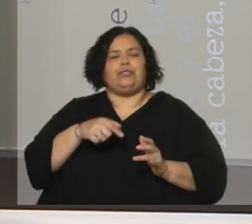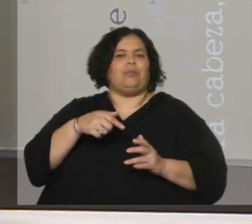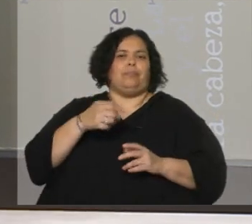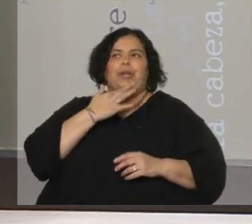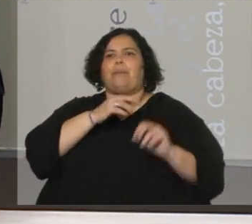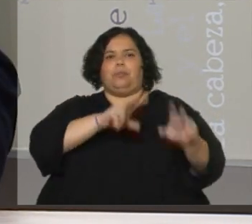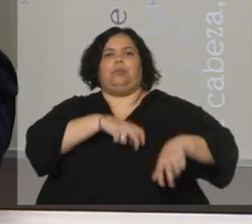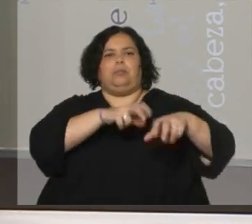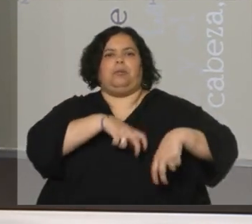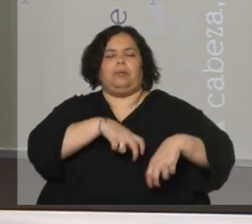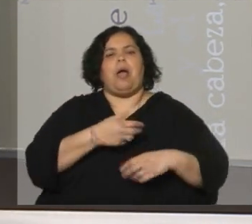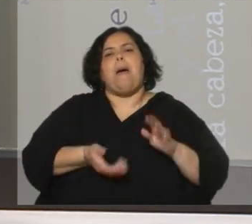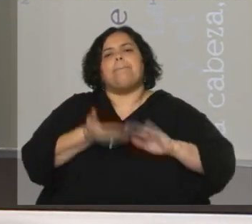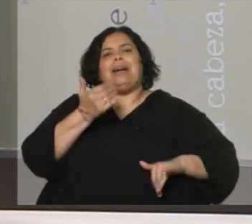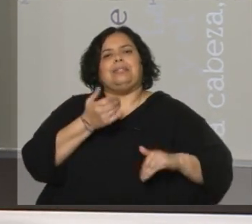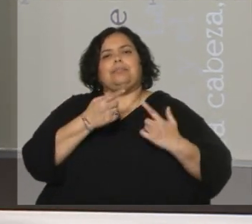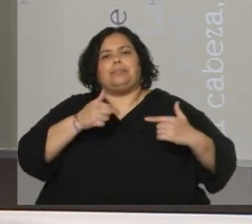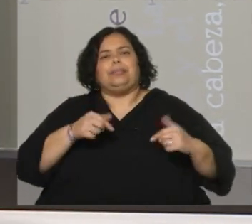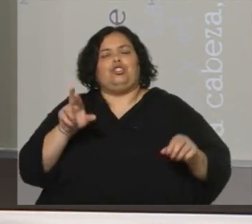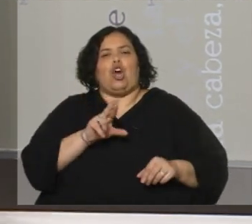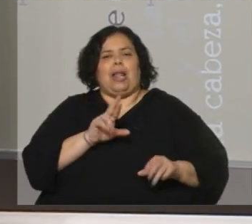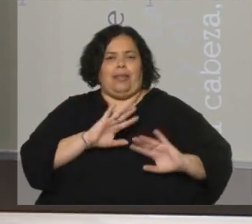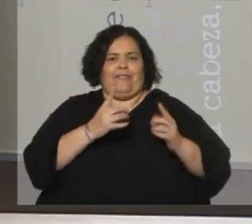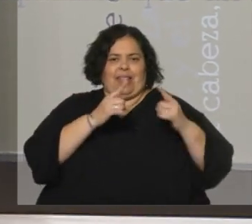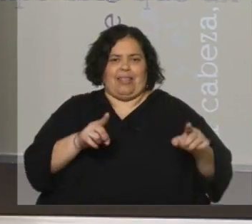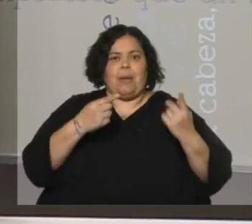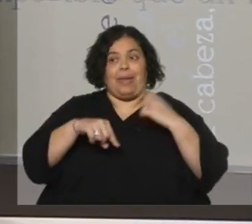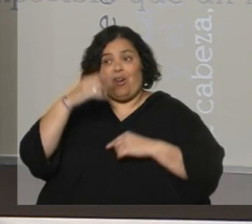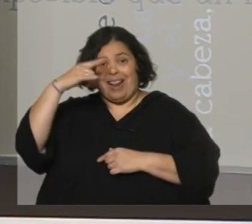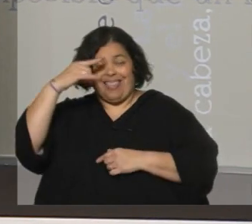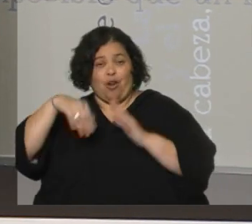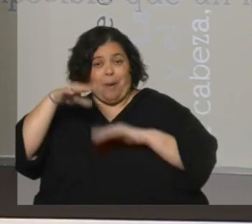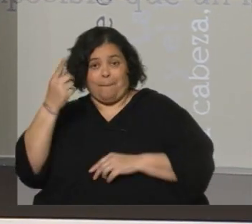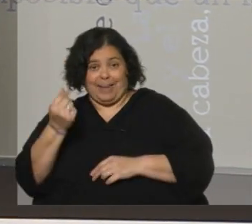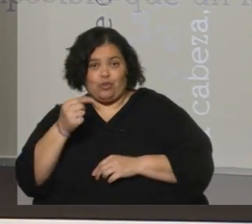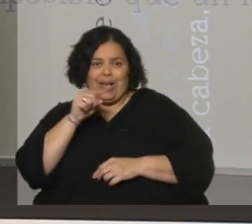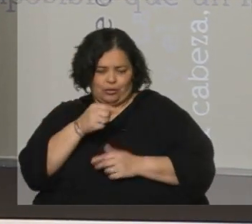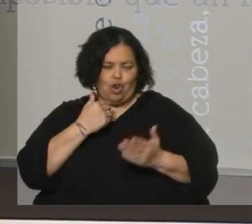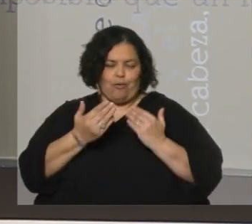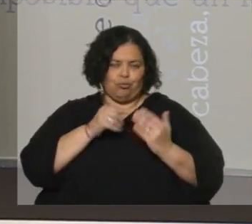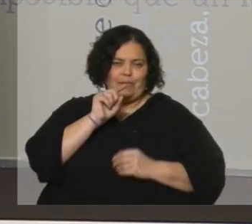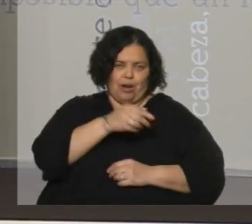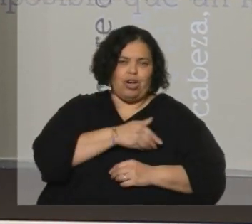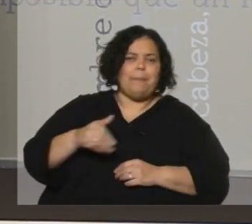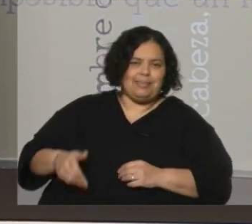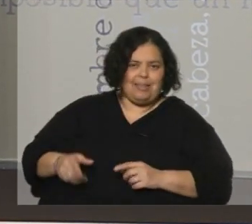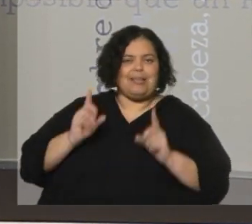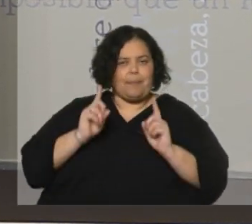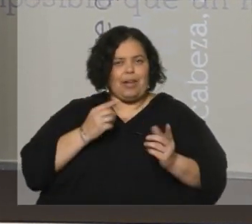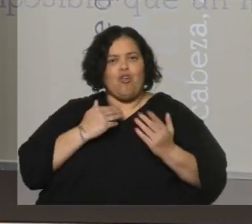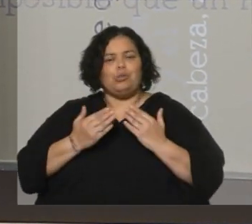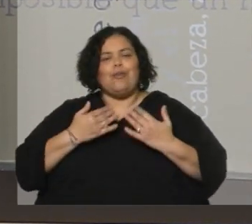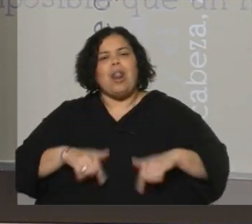agrícola que tiene mucho más insumos en en dólares eso obviamente lo vamos a hablar con con el presidente lo vamos a hablar con la con la ministra de de